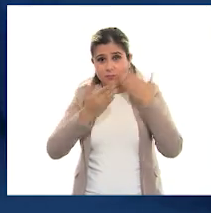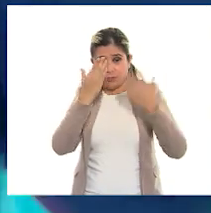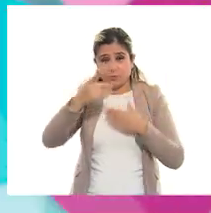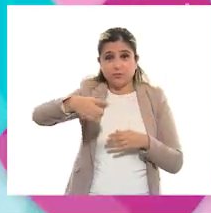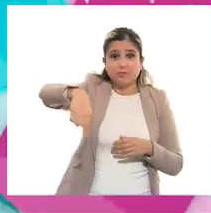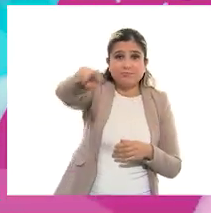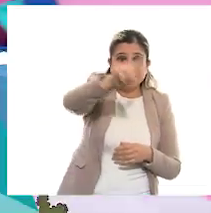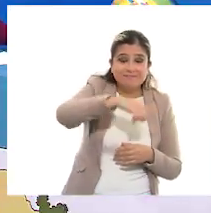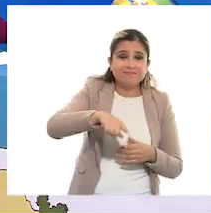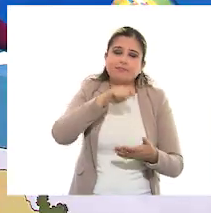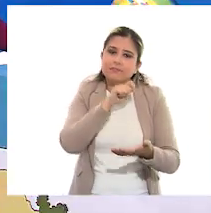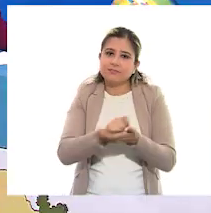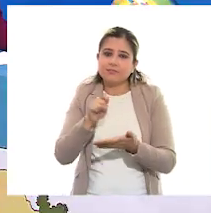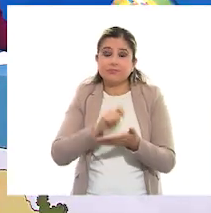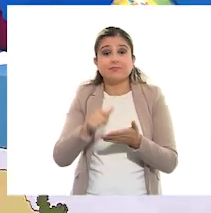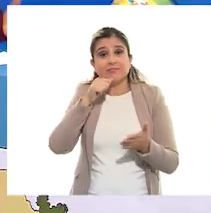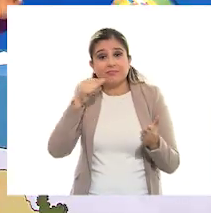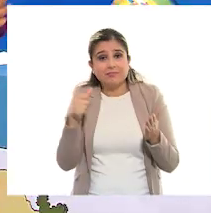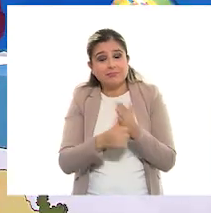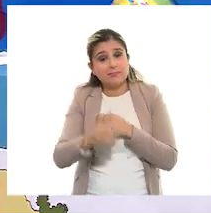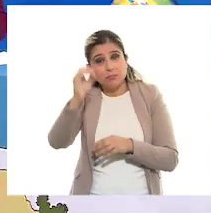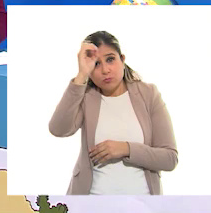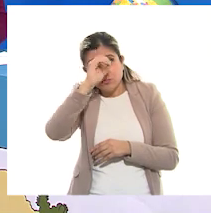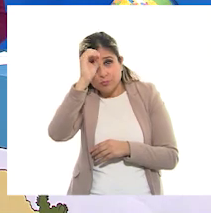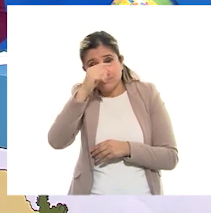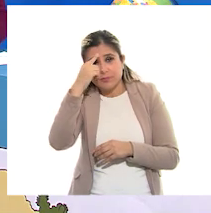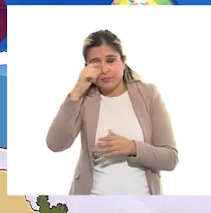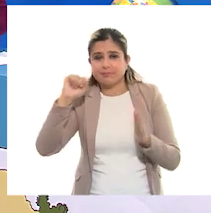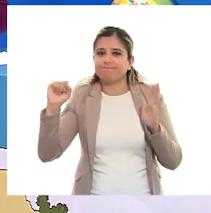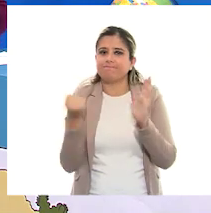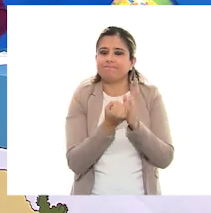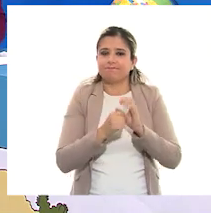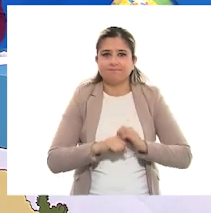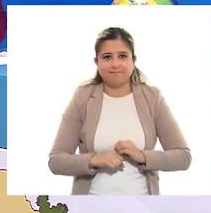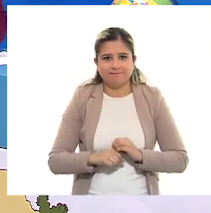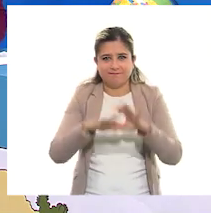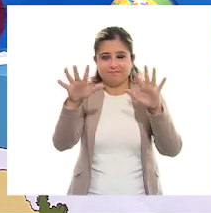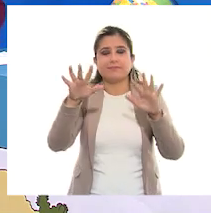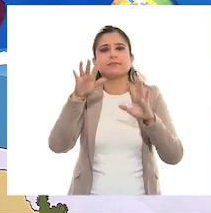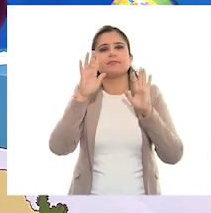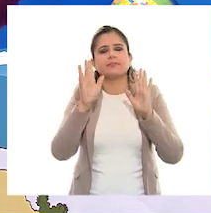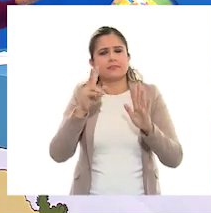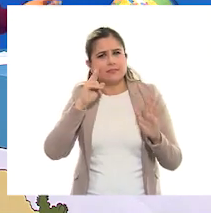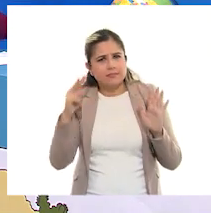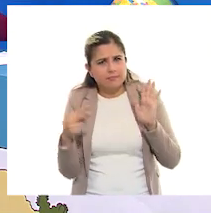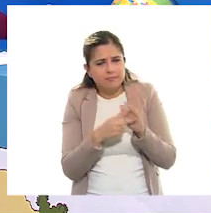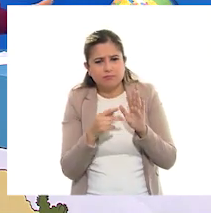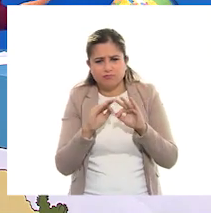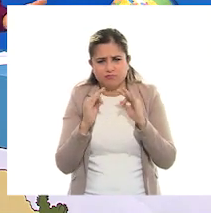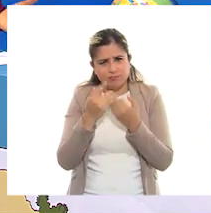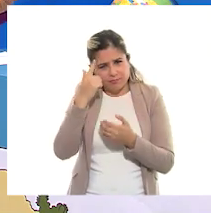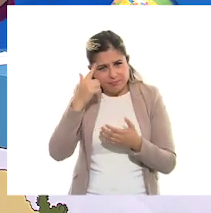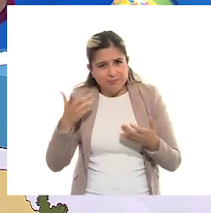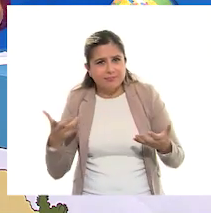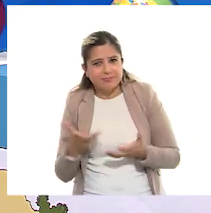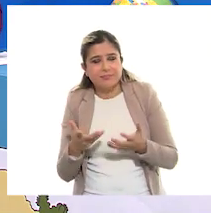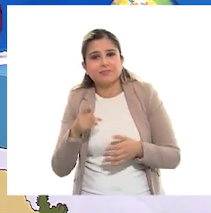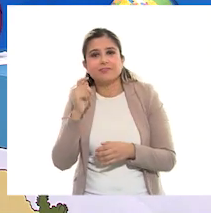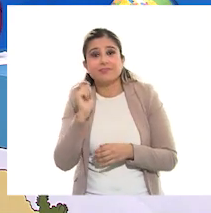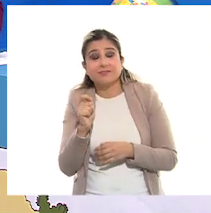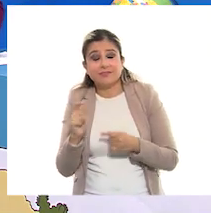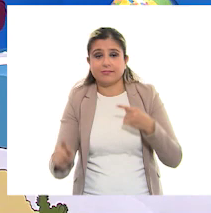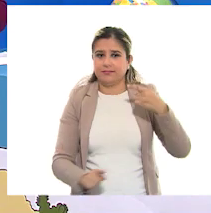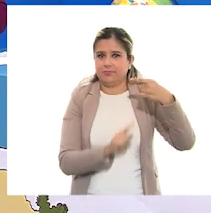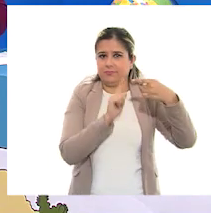tú escribirán una carta de opinión para publicarla. Y vimos también que la forma de hacerlo será, en primer